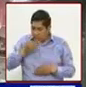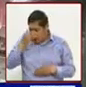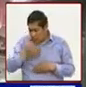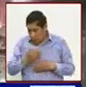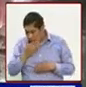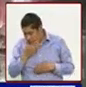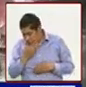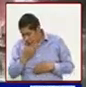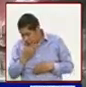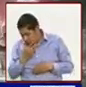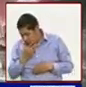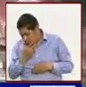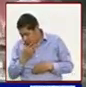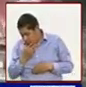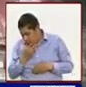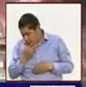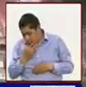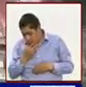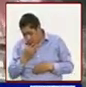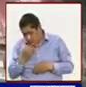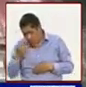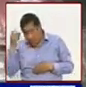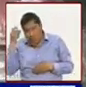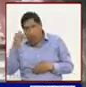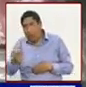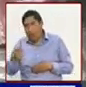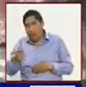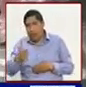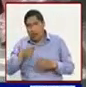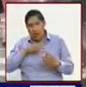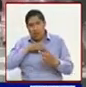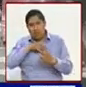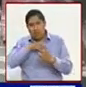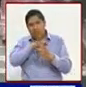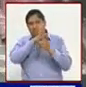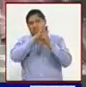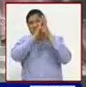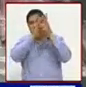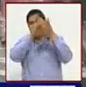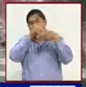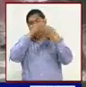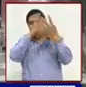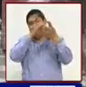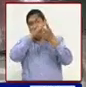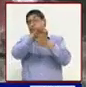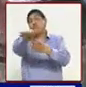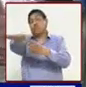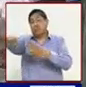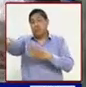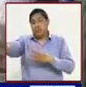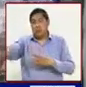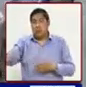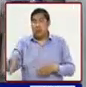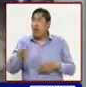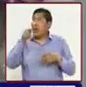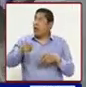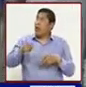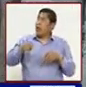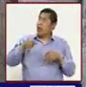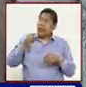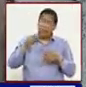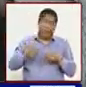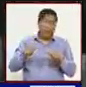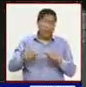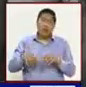y ha sido algo de minutos, de segundos, donde las ha empujado, las ha embestido y donde está ahora la vendedora, ahí